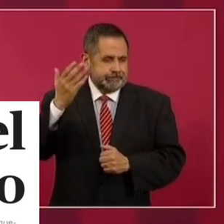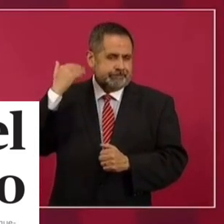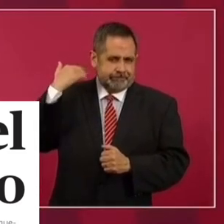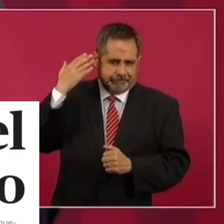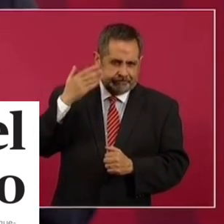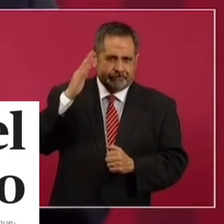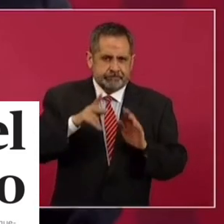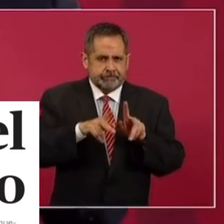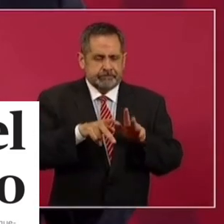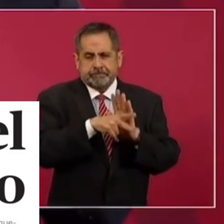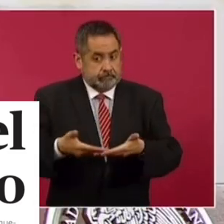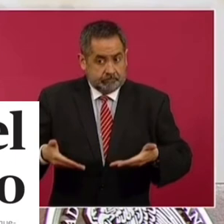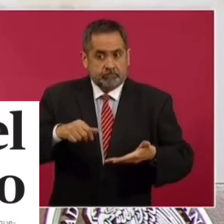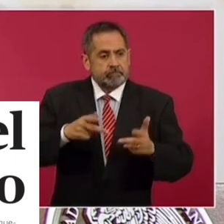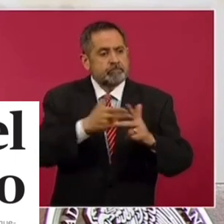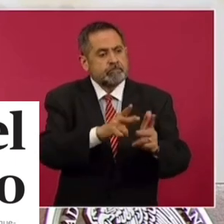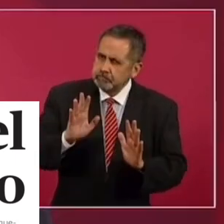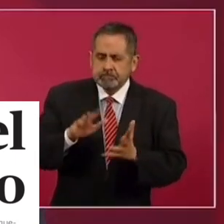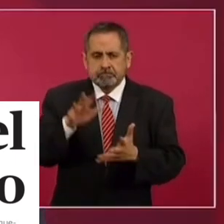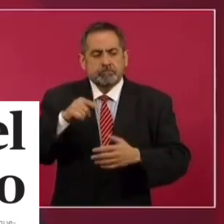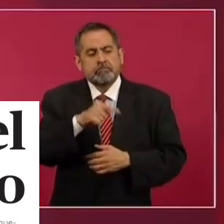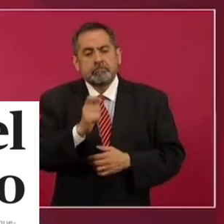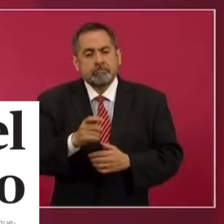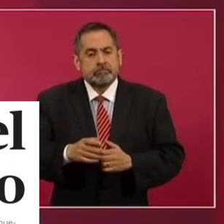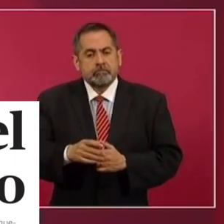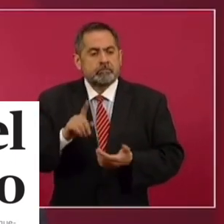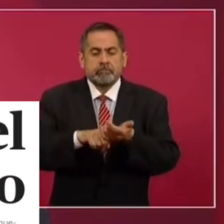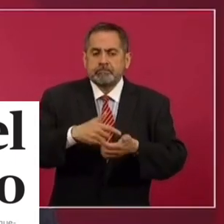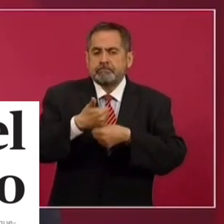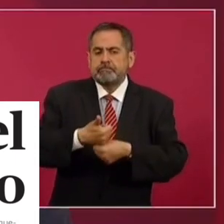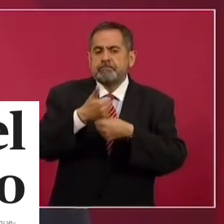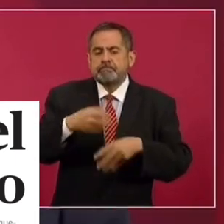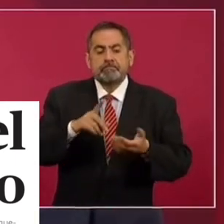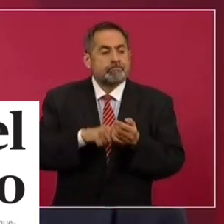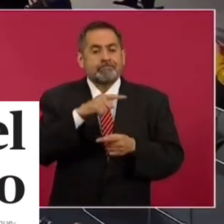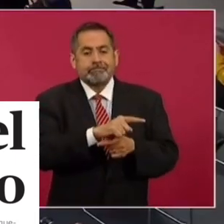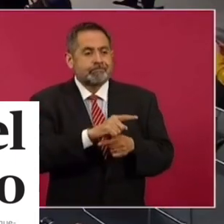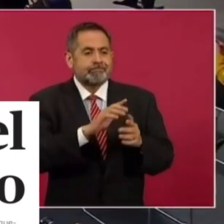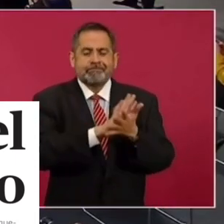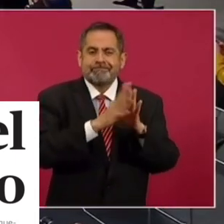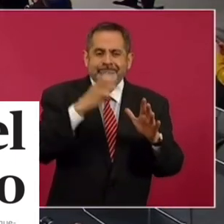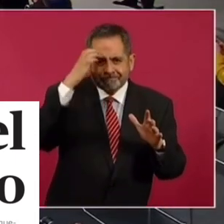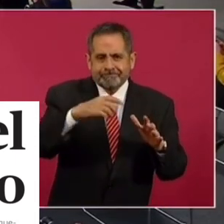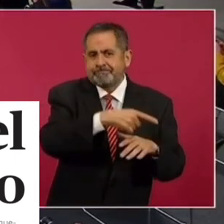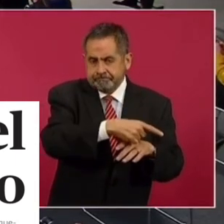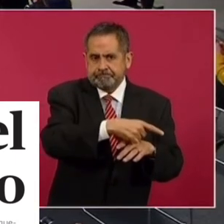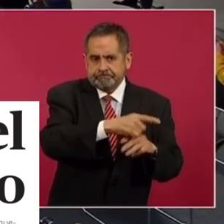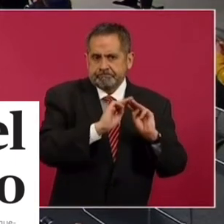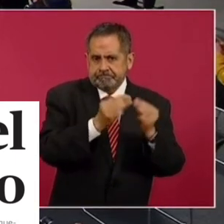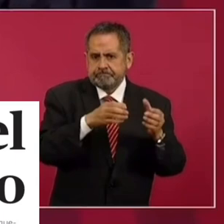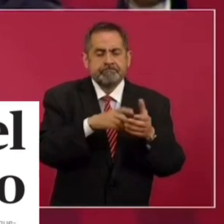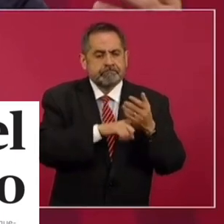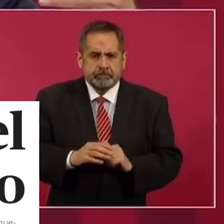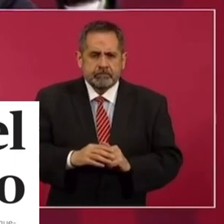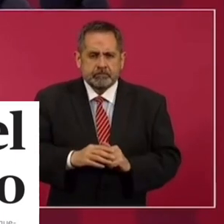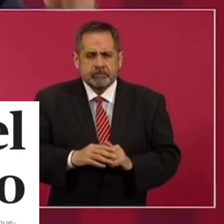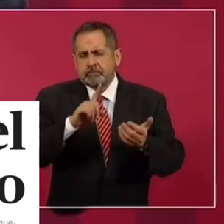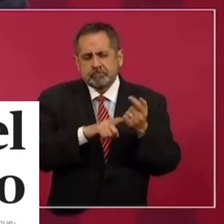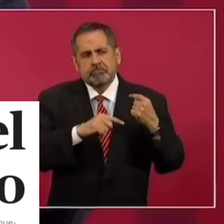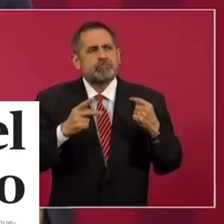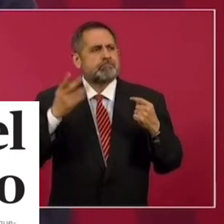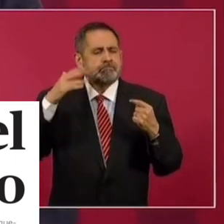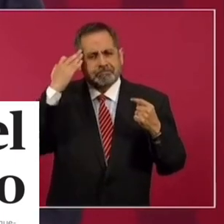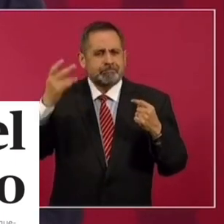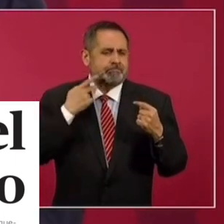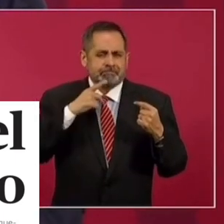periodistas asesinados ahora, casi todos, han sido víctimas de las organizaciones criminales que se heredaron de una